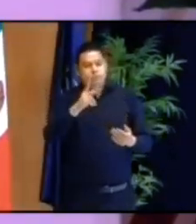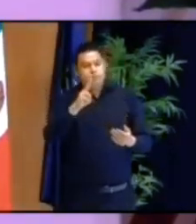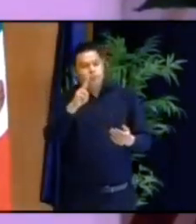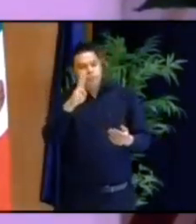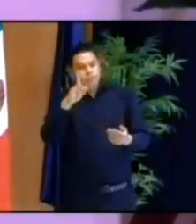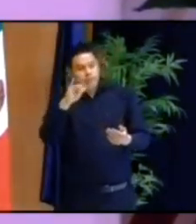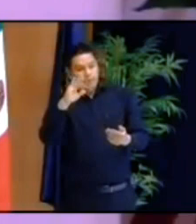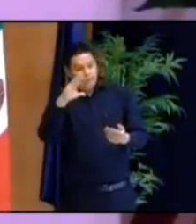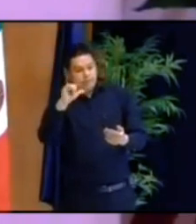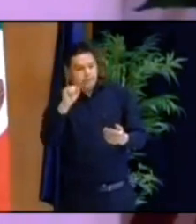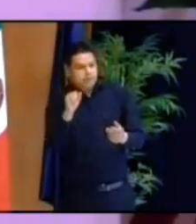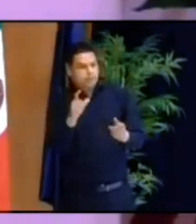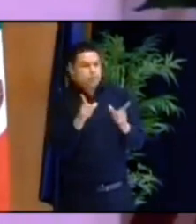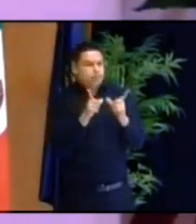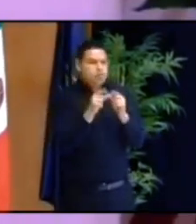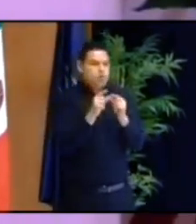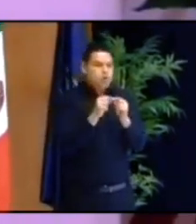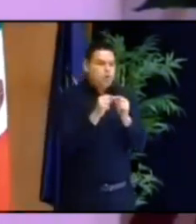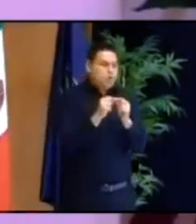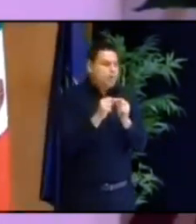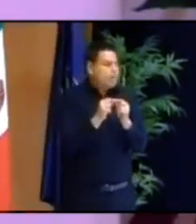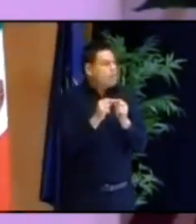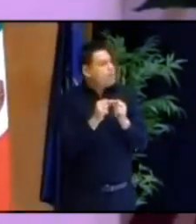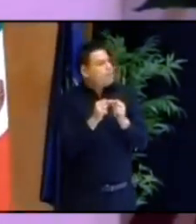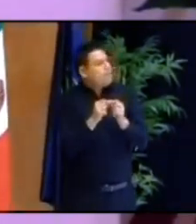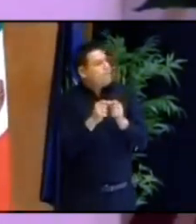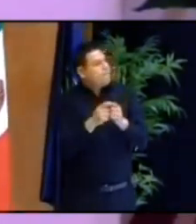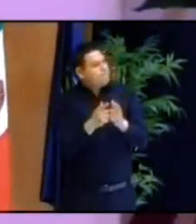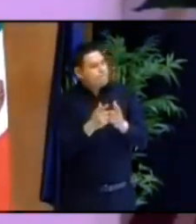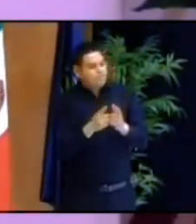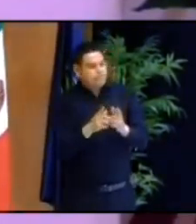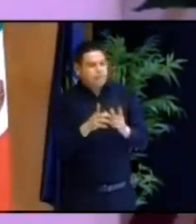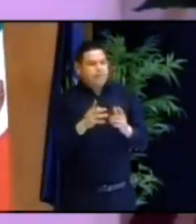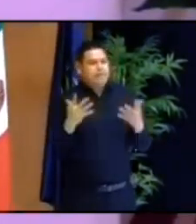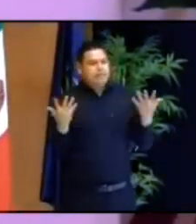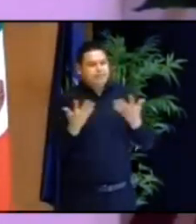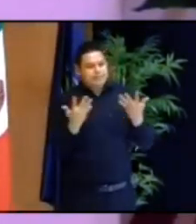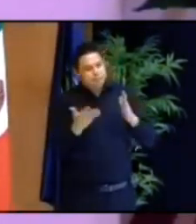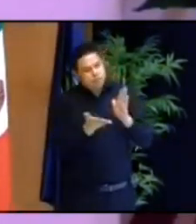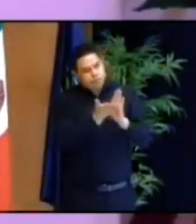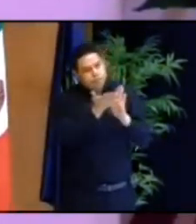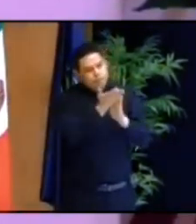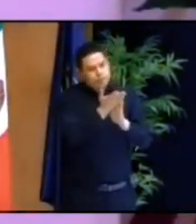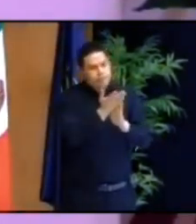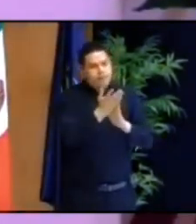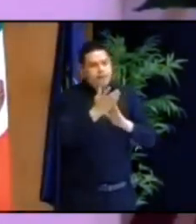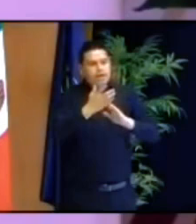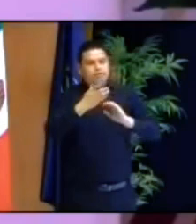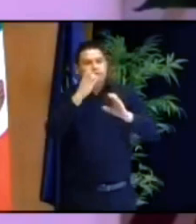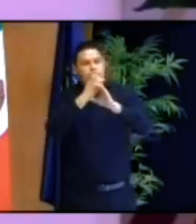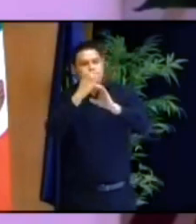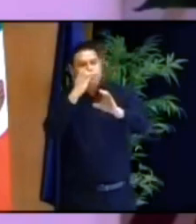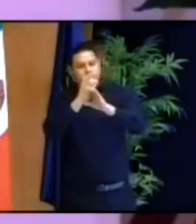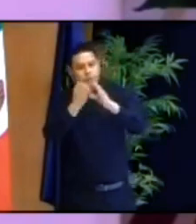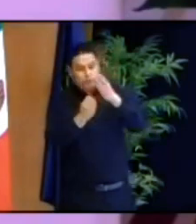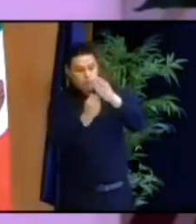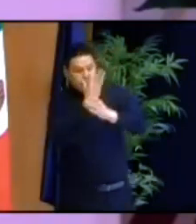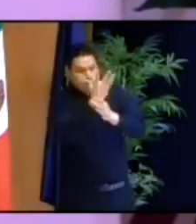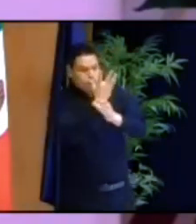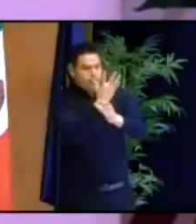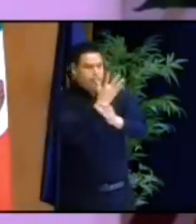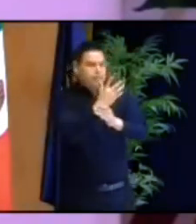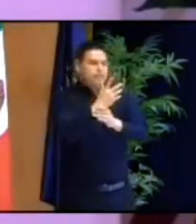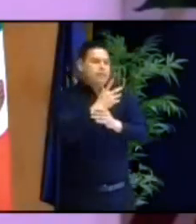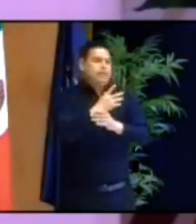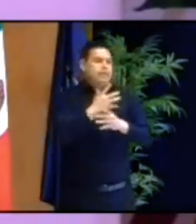es concesionado. Creamos la empresa pública para los cablebuses, la empresa